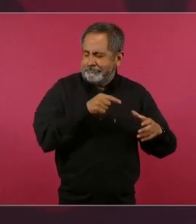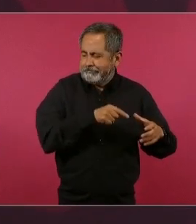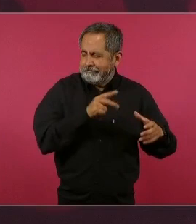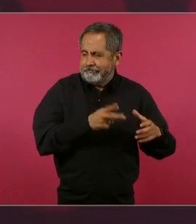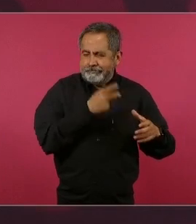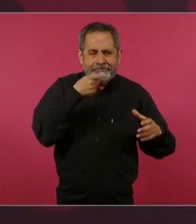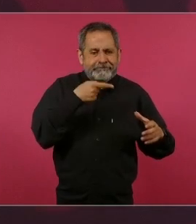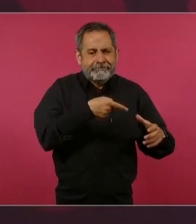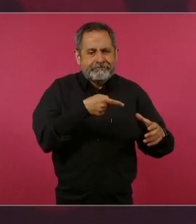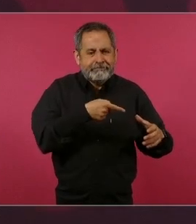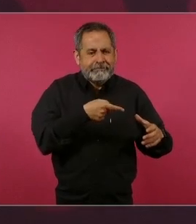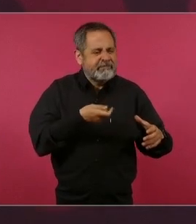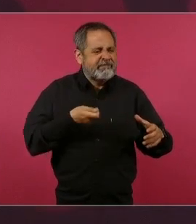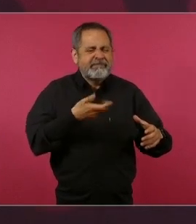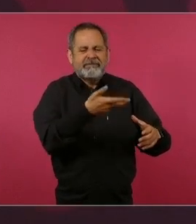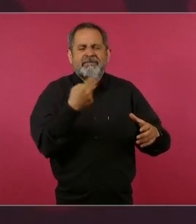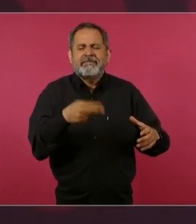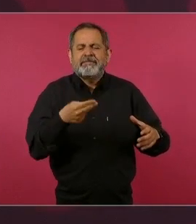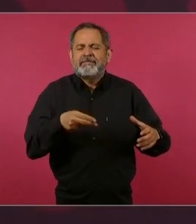que llamaron Marea